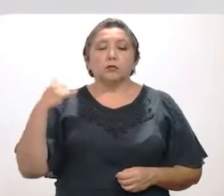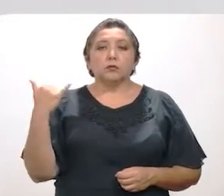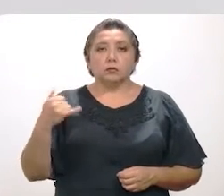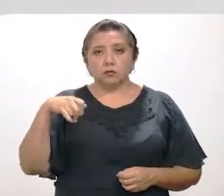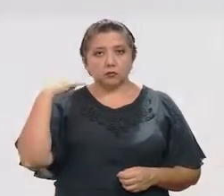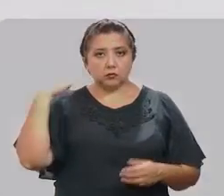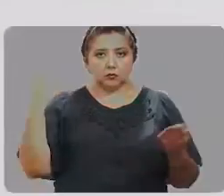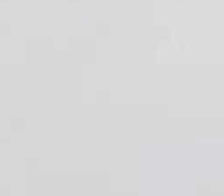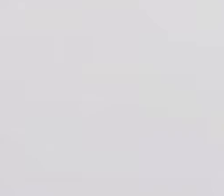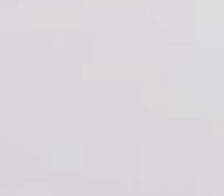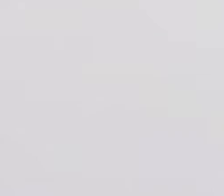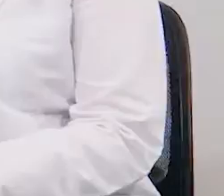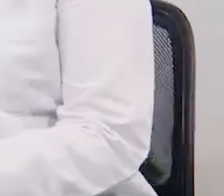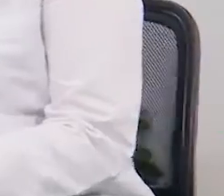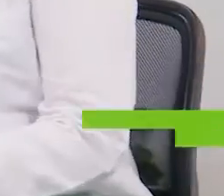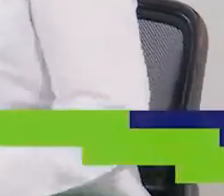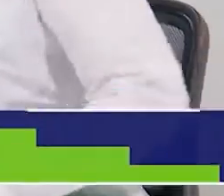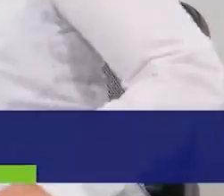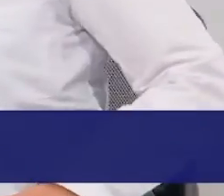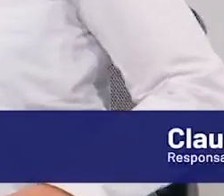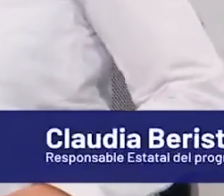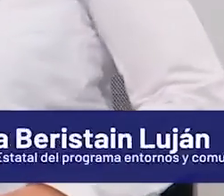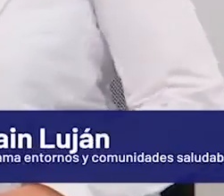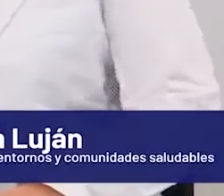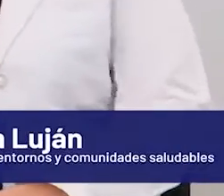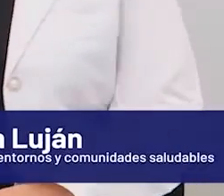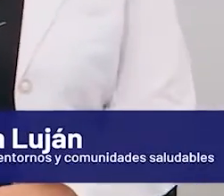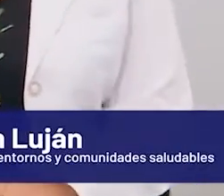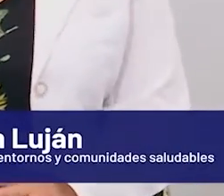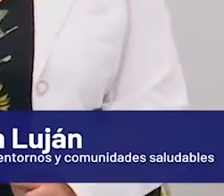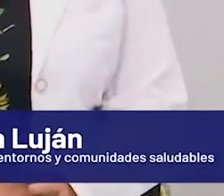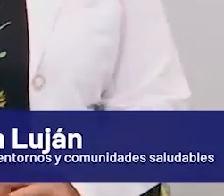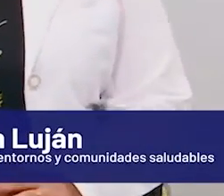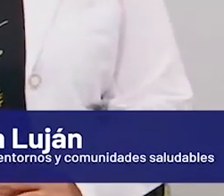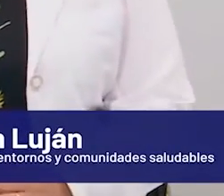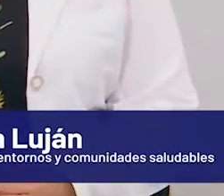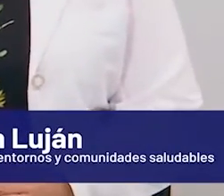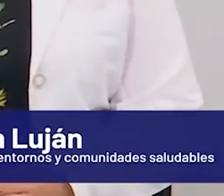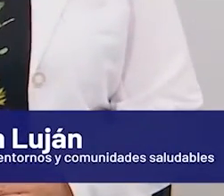del gobierno federal. Este es el reporte del día de hoy, doctor. Muchas gracias, doctora.